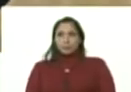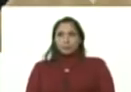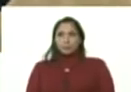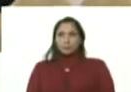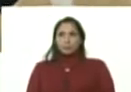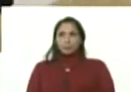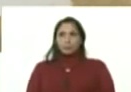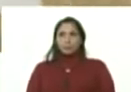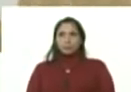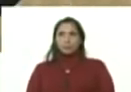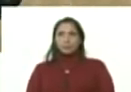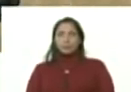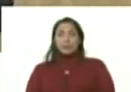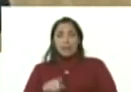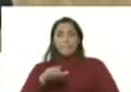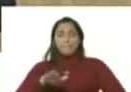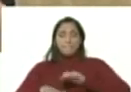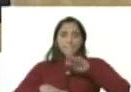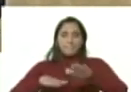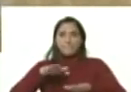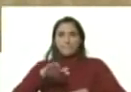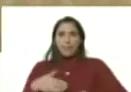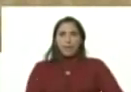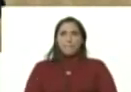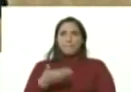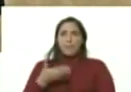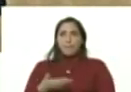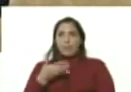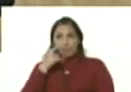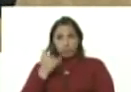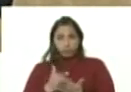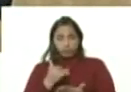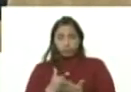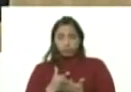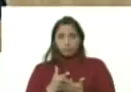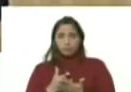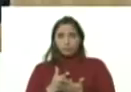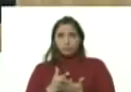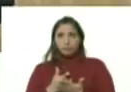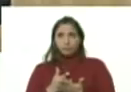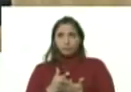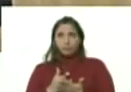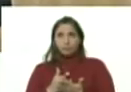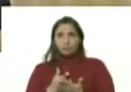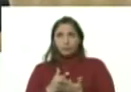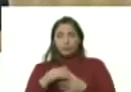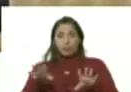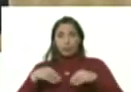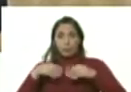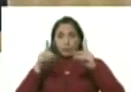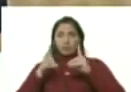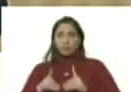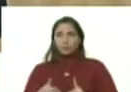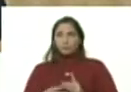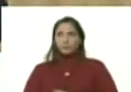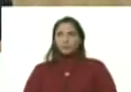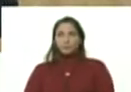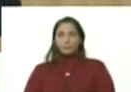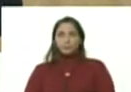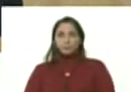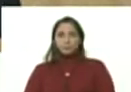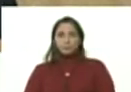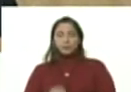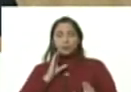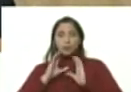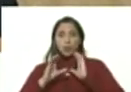Yo creo que es un paso importante, porque evidentemente se tomó la decisión en